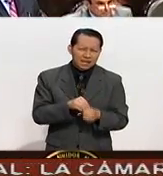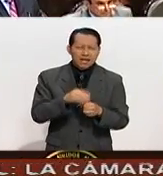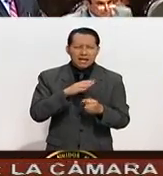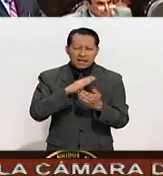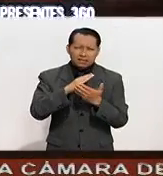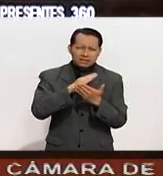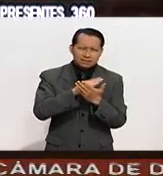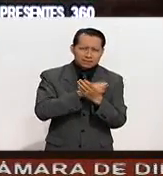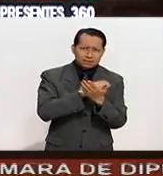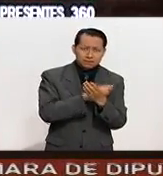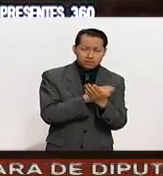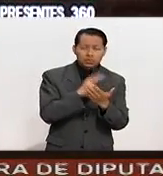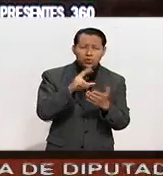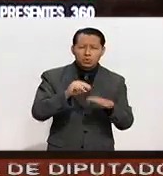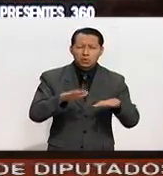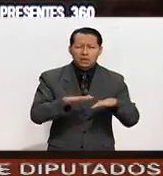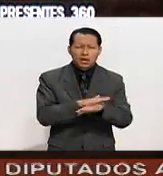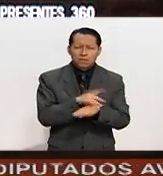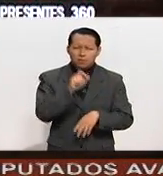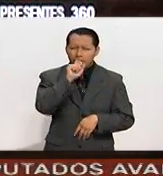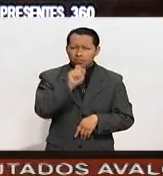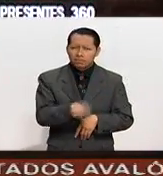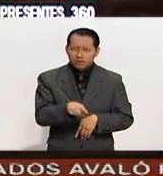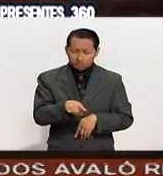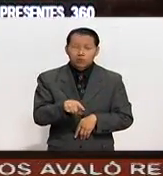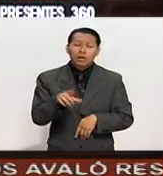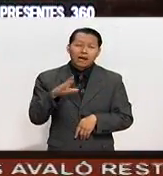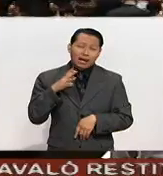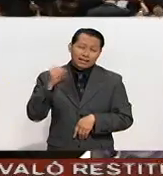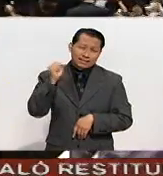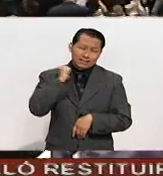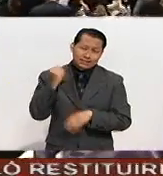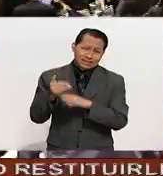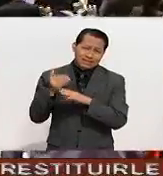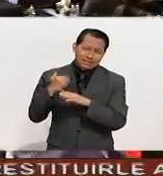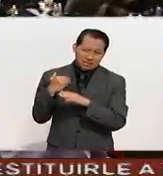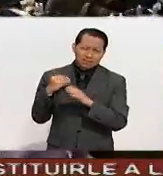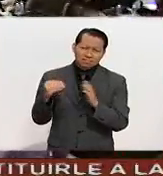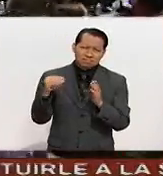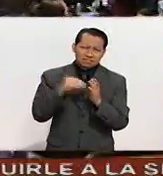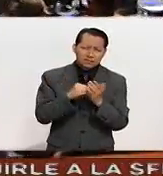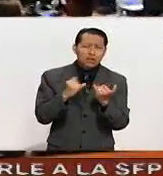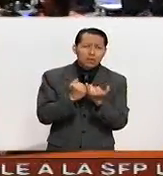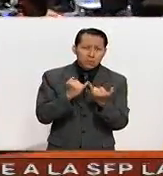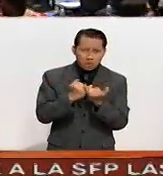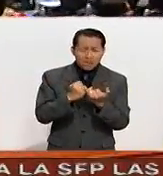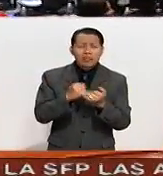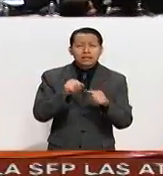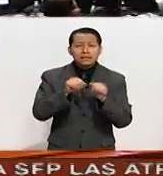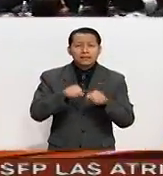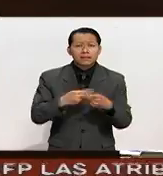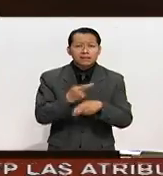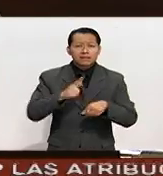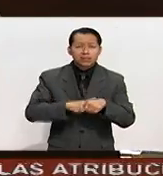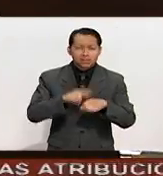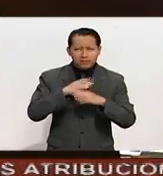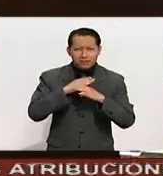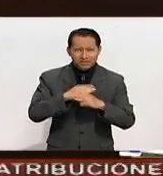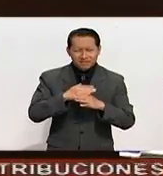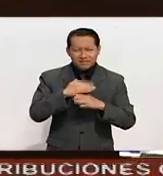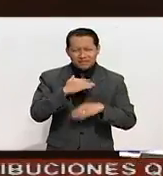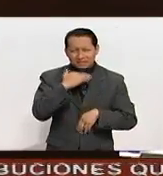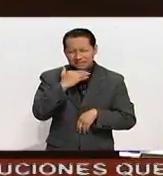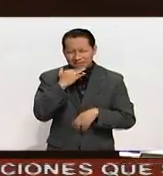cambios, la propuesta del Senado de la República que expide la Ley General del Sistema Nacional Anticorrupción, la Ley General de